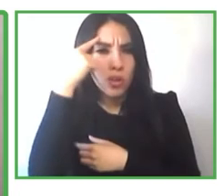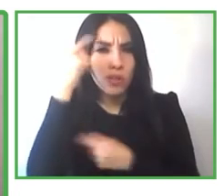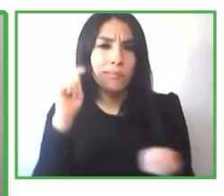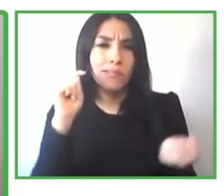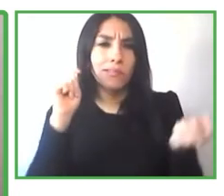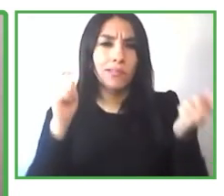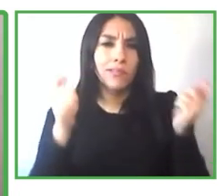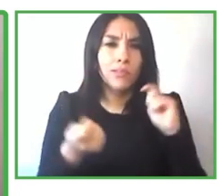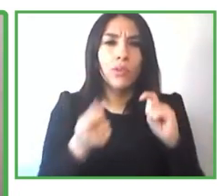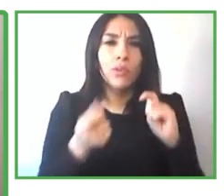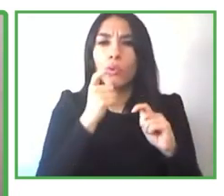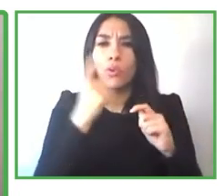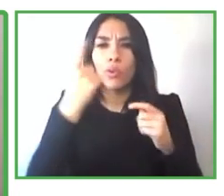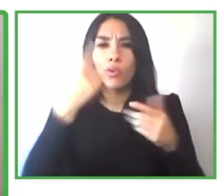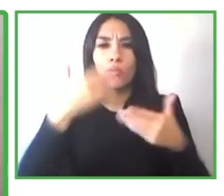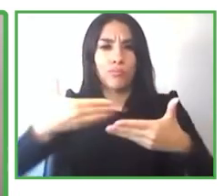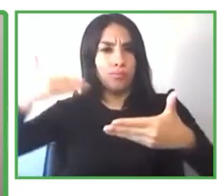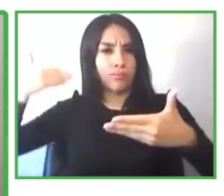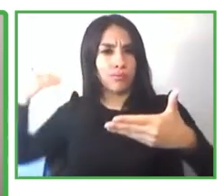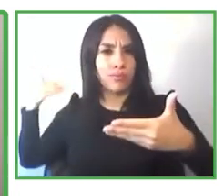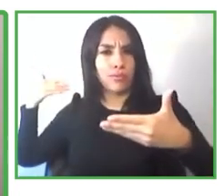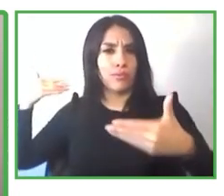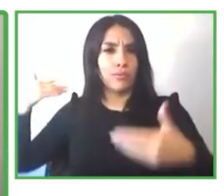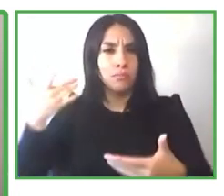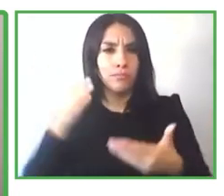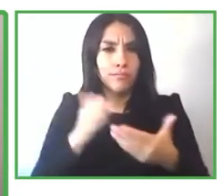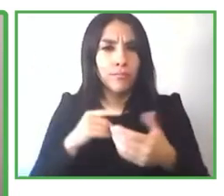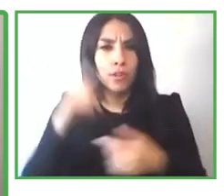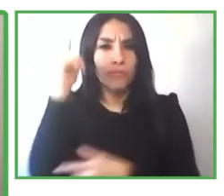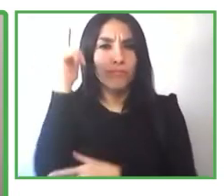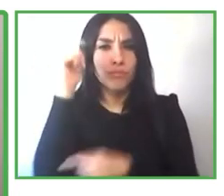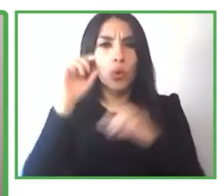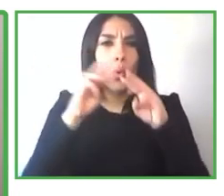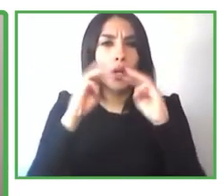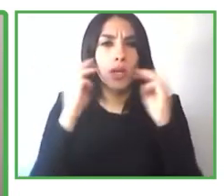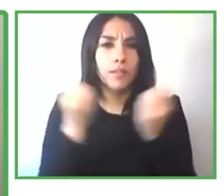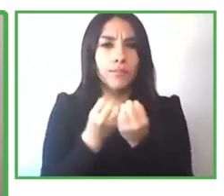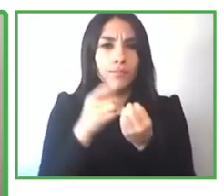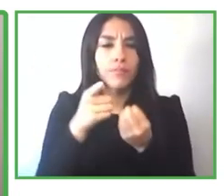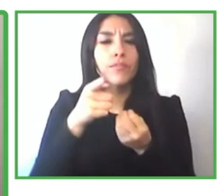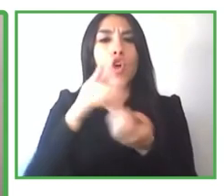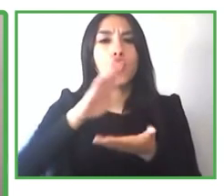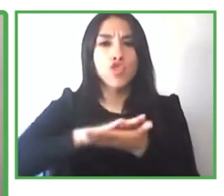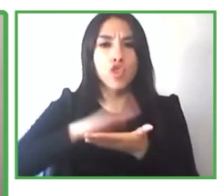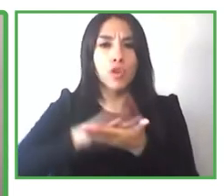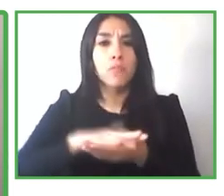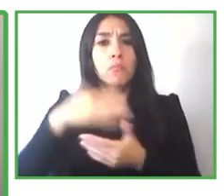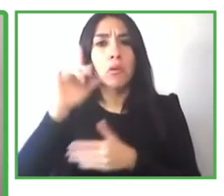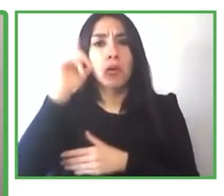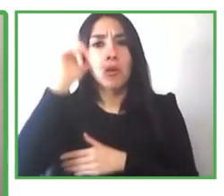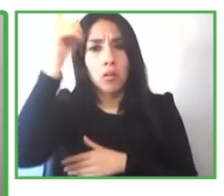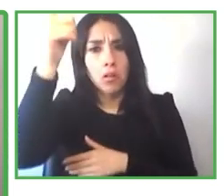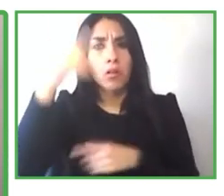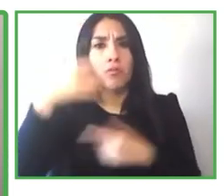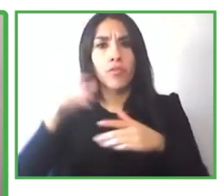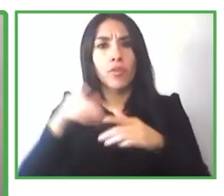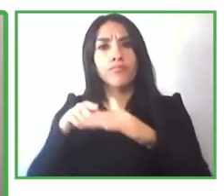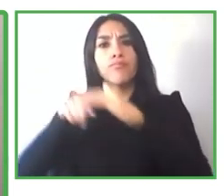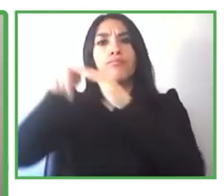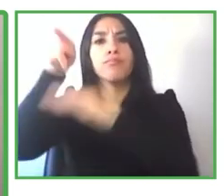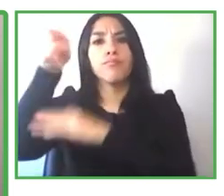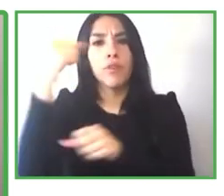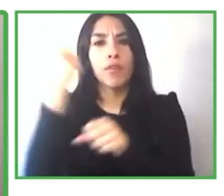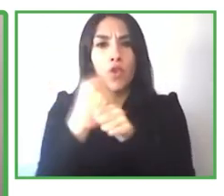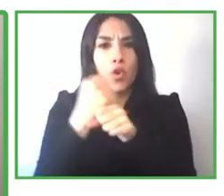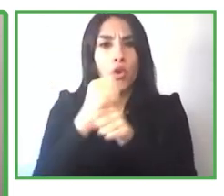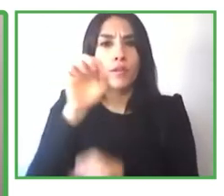a estudiar en Trinity College y cuando empezaste a trabajar en EY? ¿Cómo has cambiado tú? La verdad es